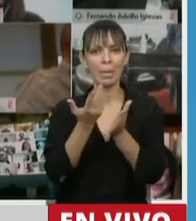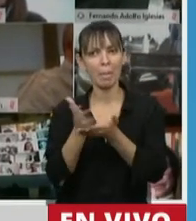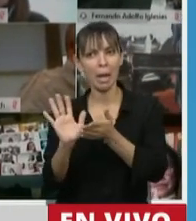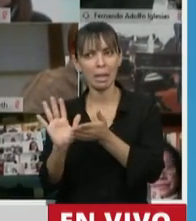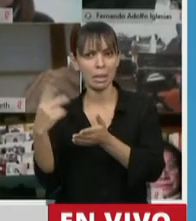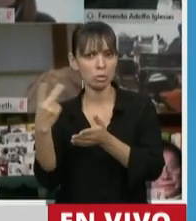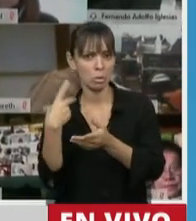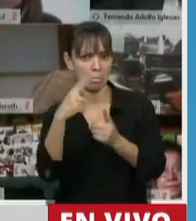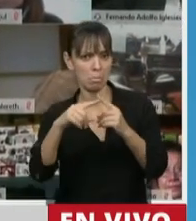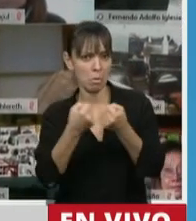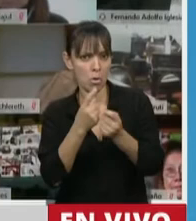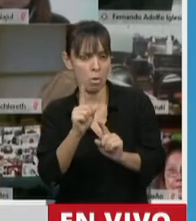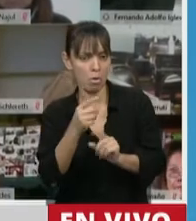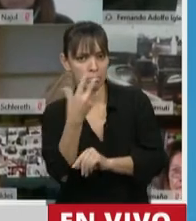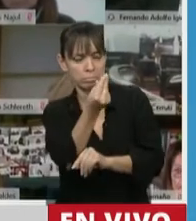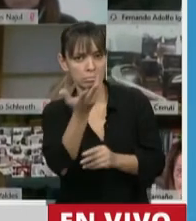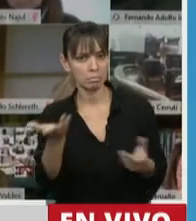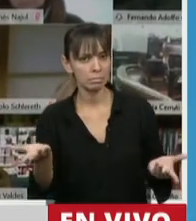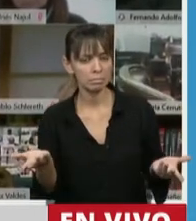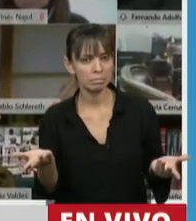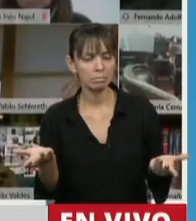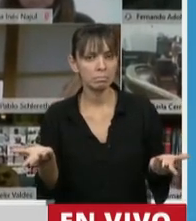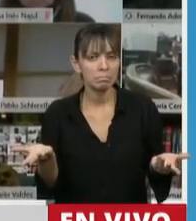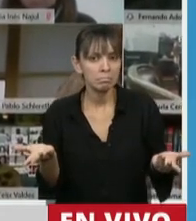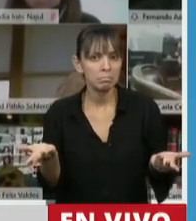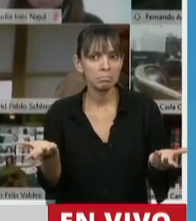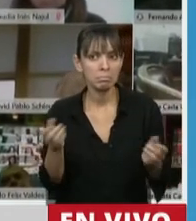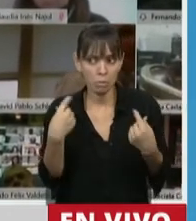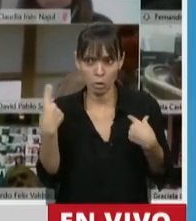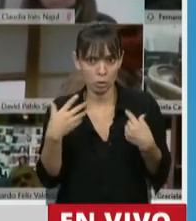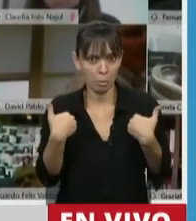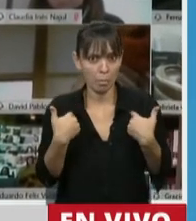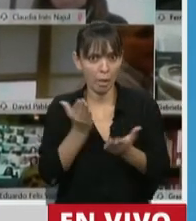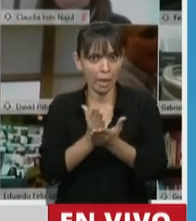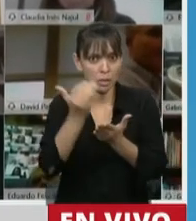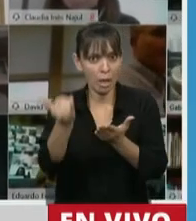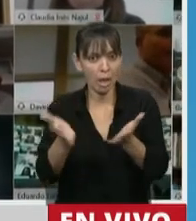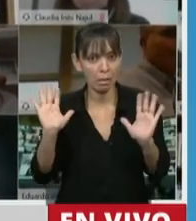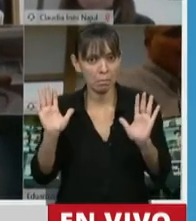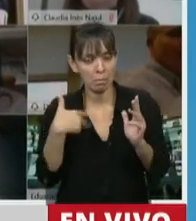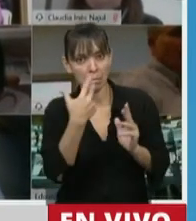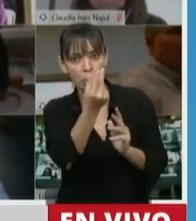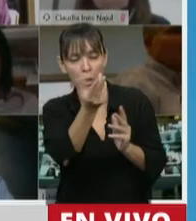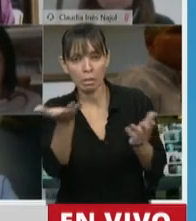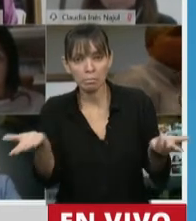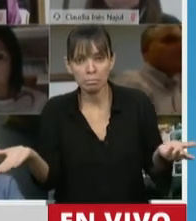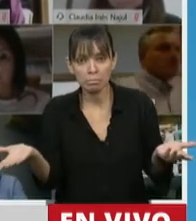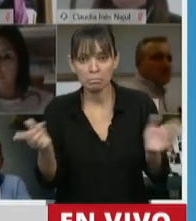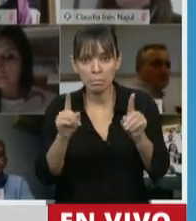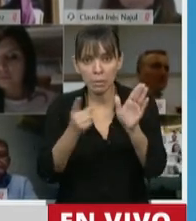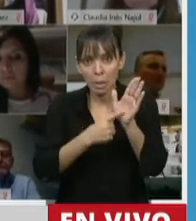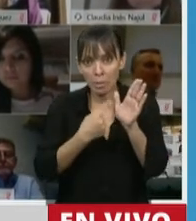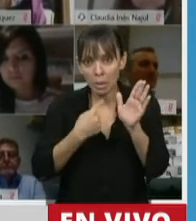reglamento que ha planteado con toda legitimidad y dentro de lo que el